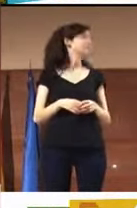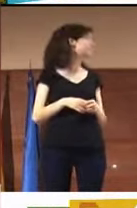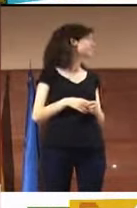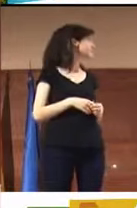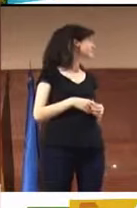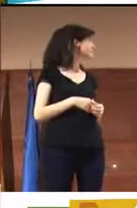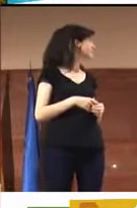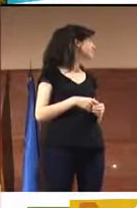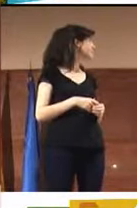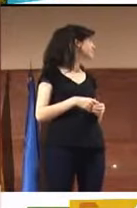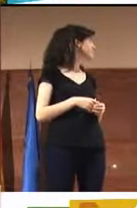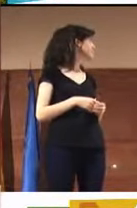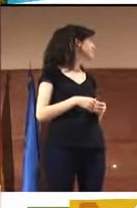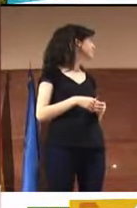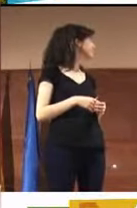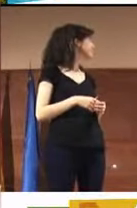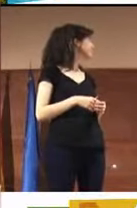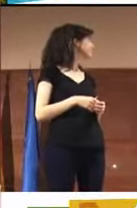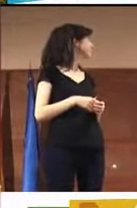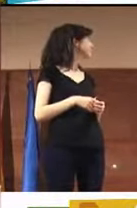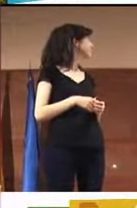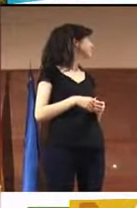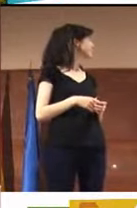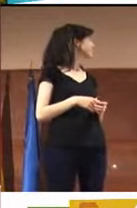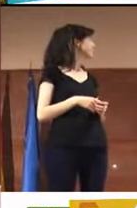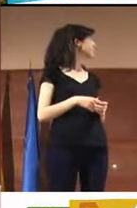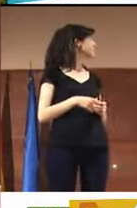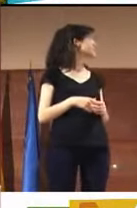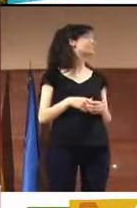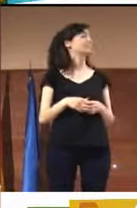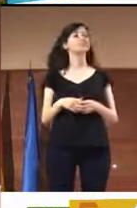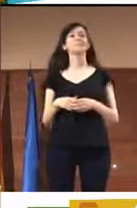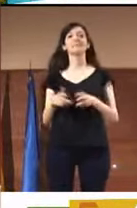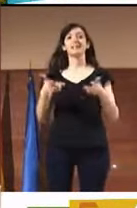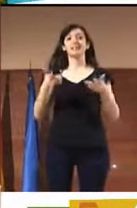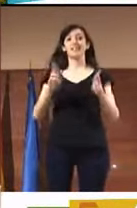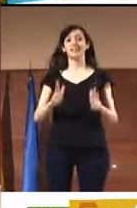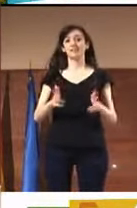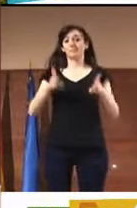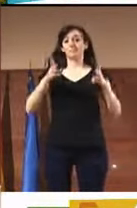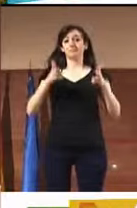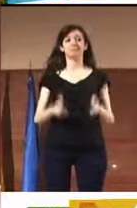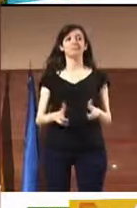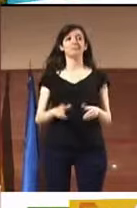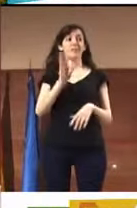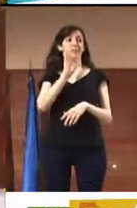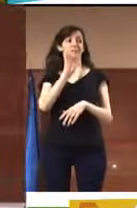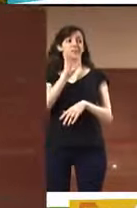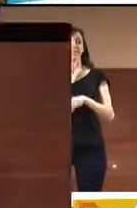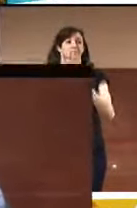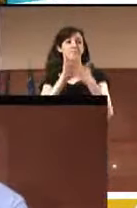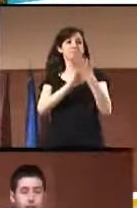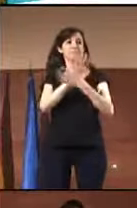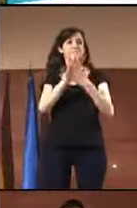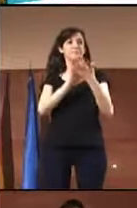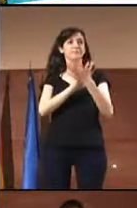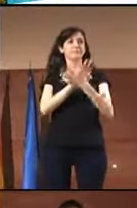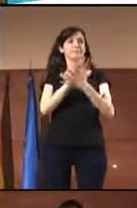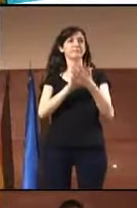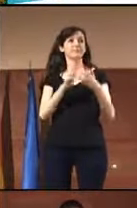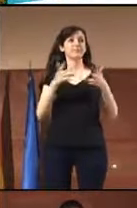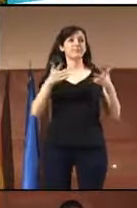La regulación en altura. Aquí quiero, como habíamos estado comentando hace un momento, que